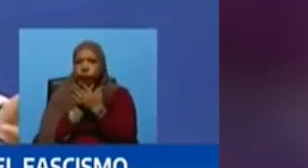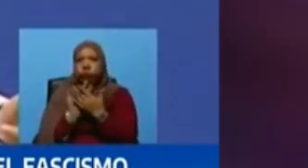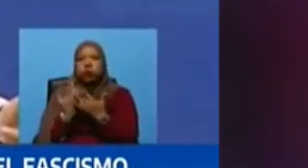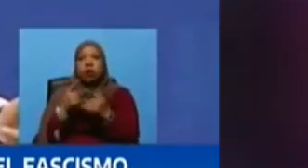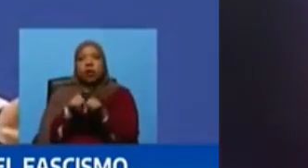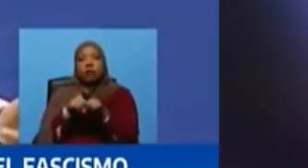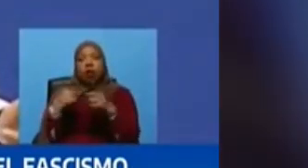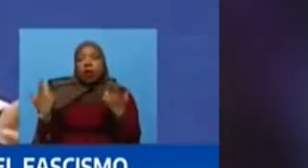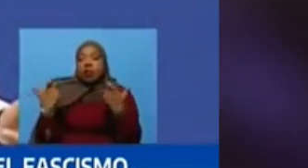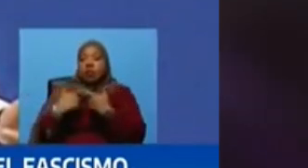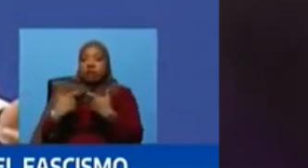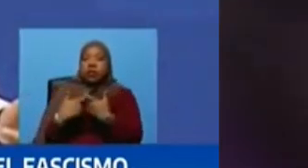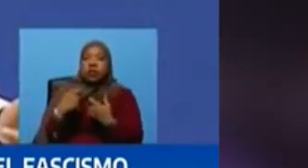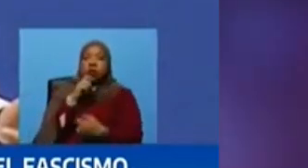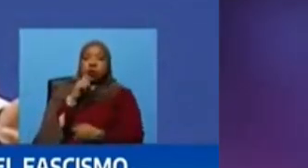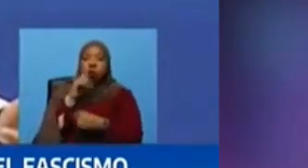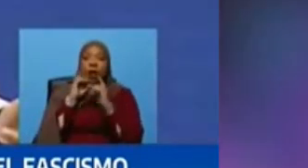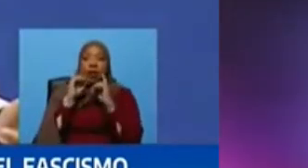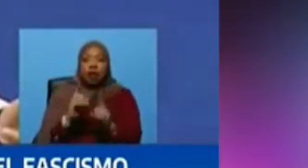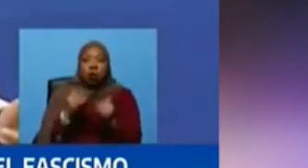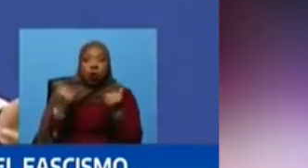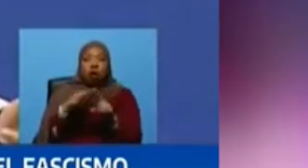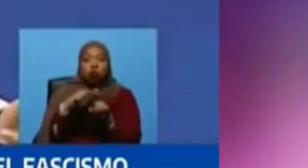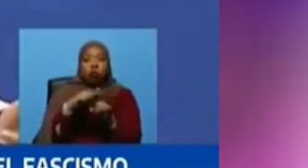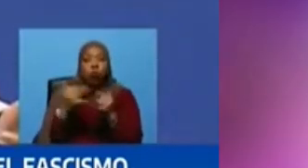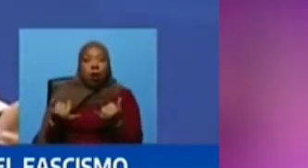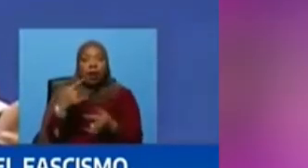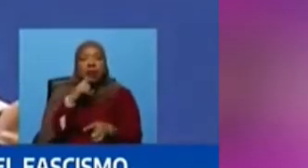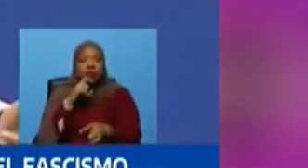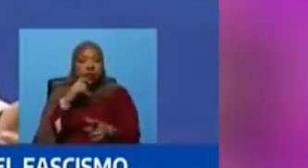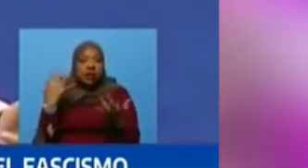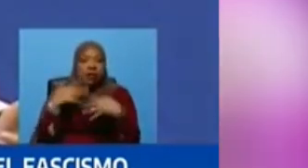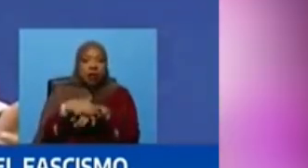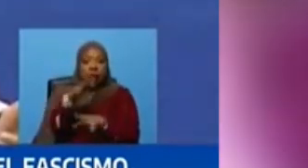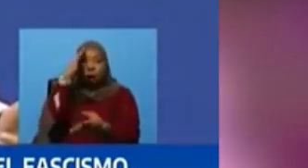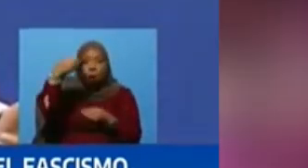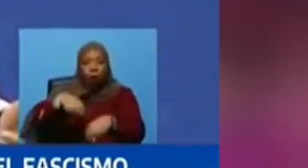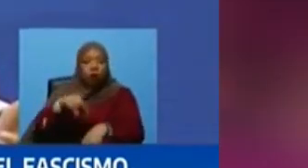la batalla decisiva para su momento histórico.